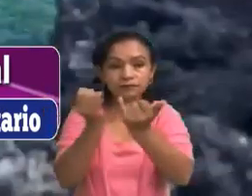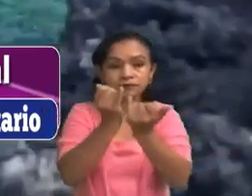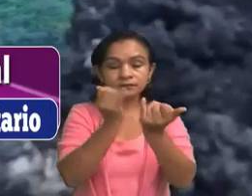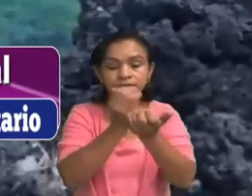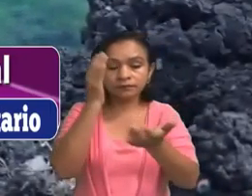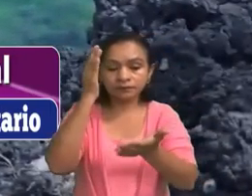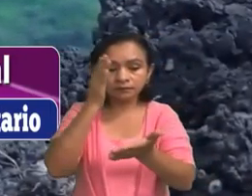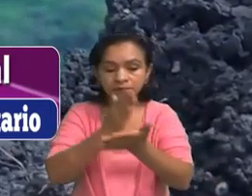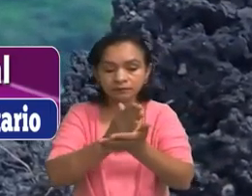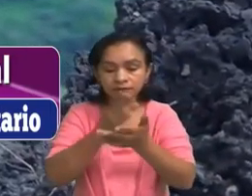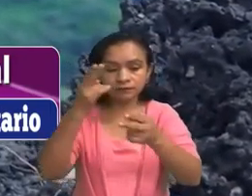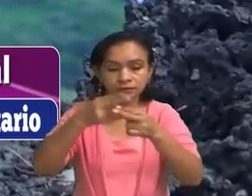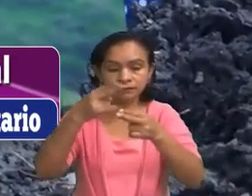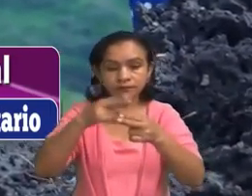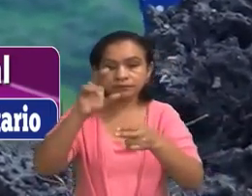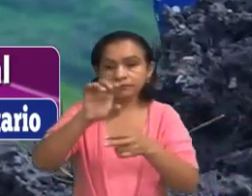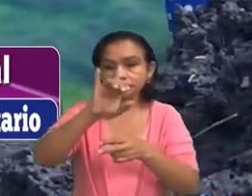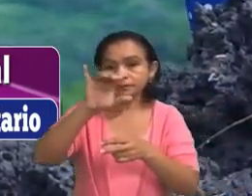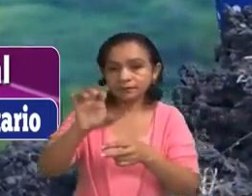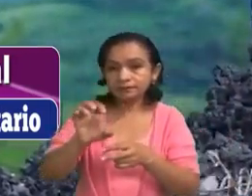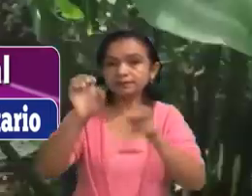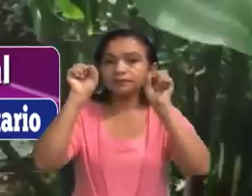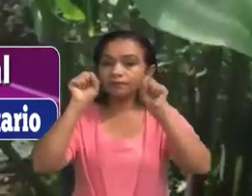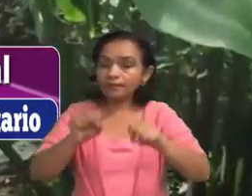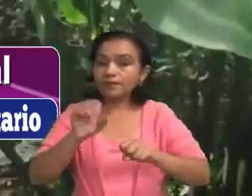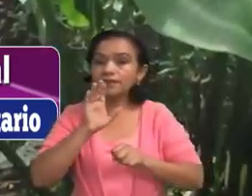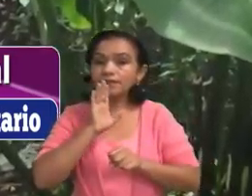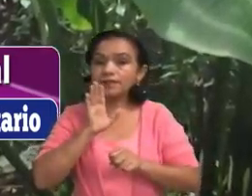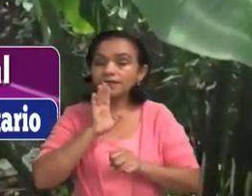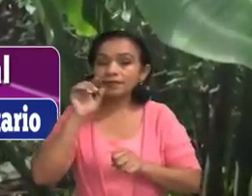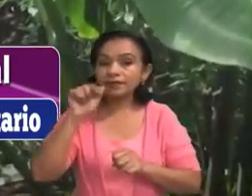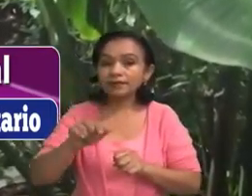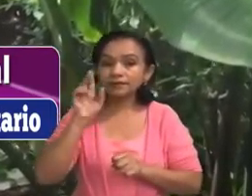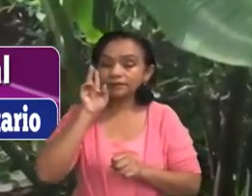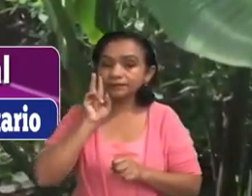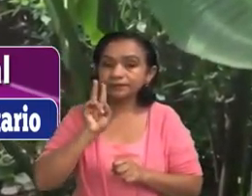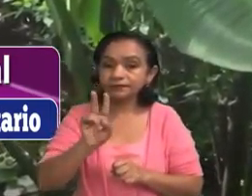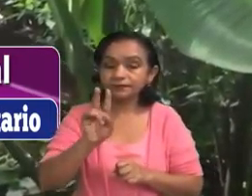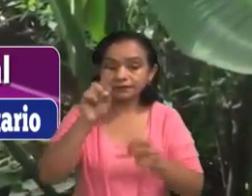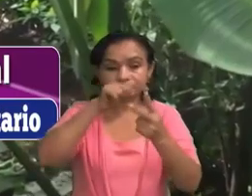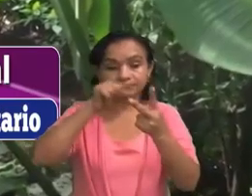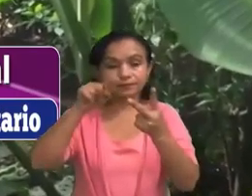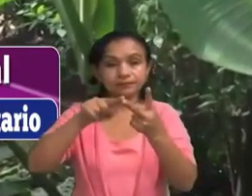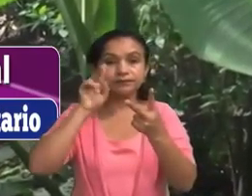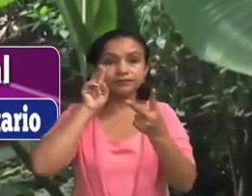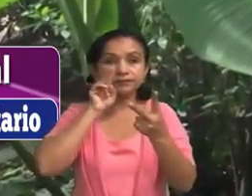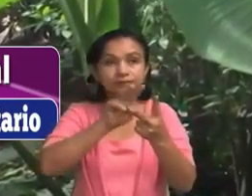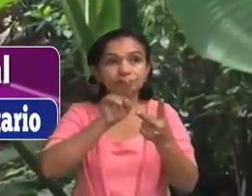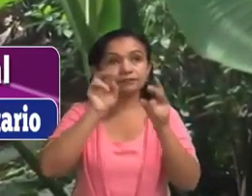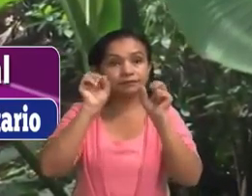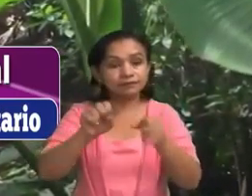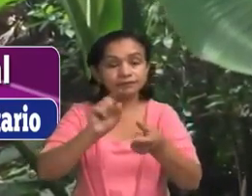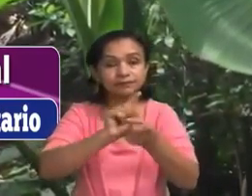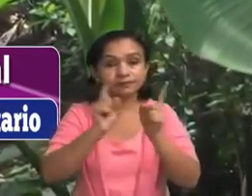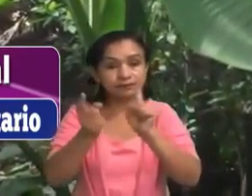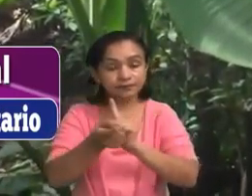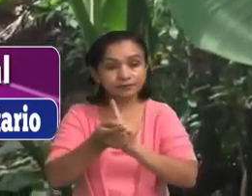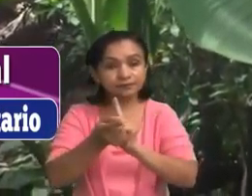poner estos 2 grandes ejes y poder abordar desde la mirada de estos 2 grandes ejes pues la